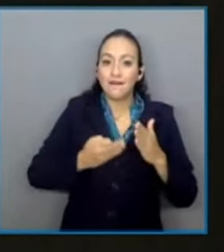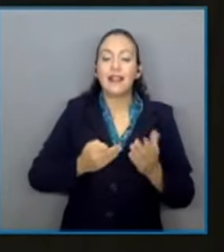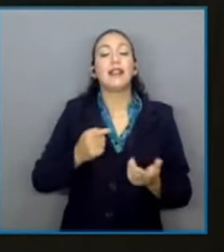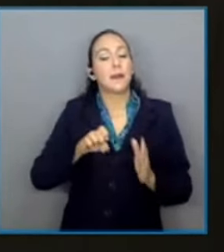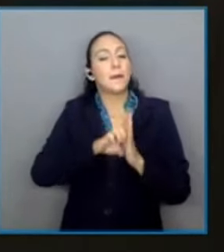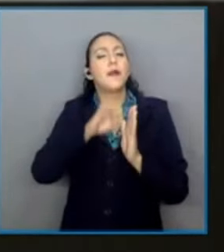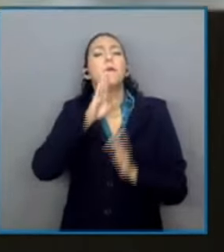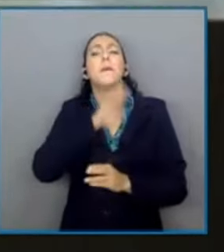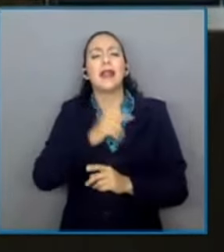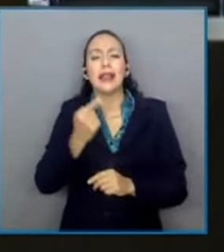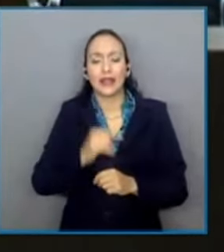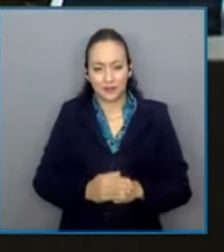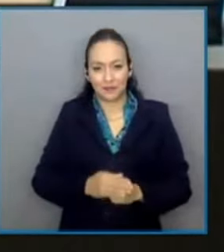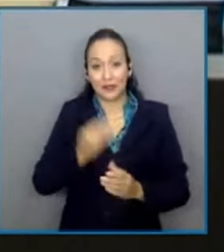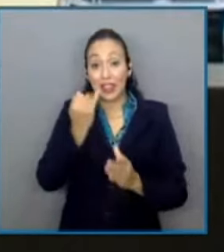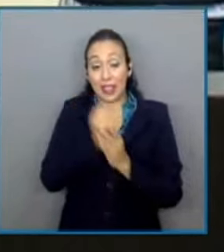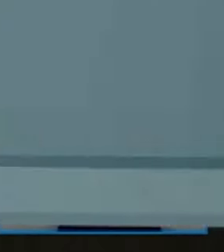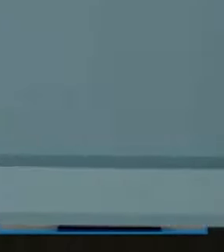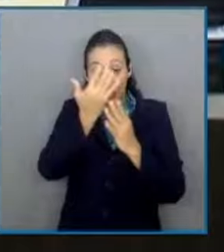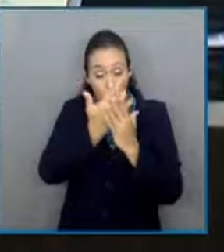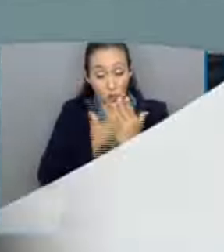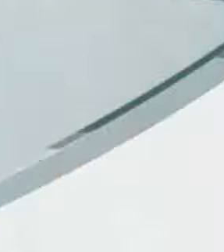insuficiente material probatorio.